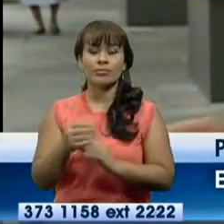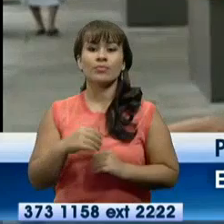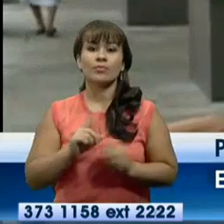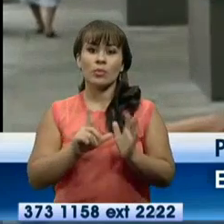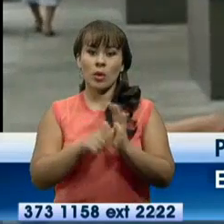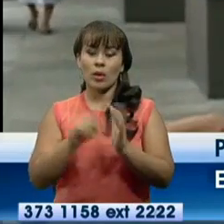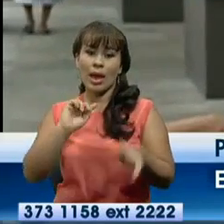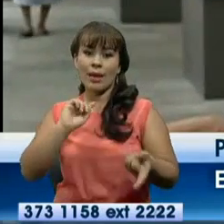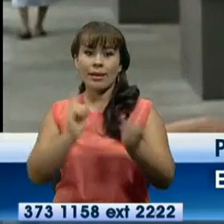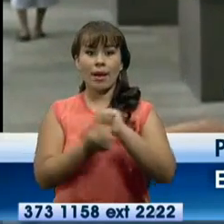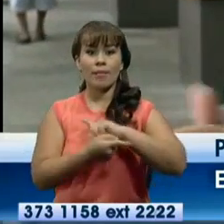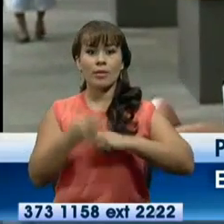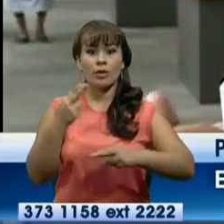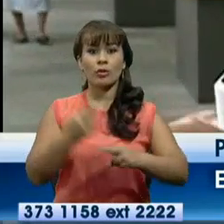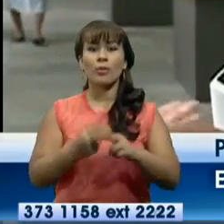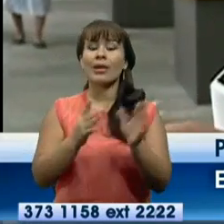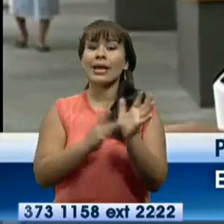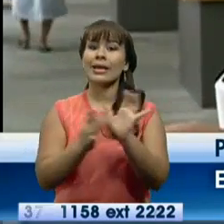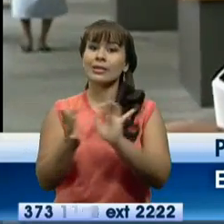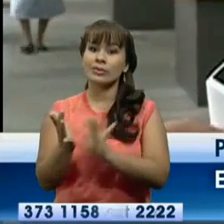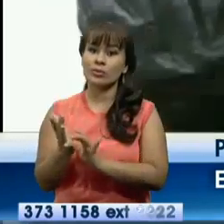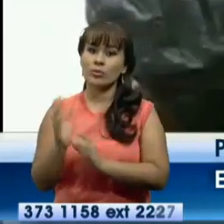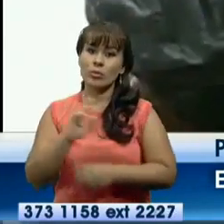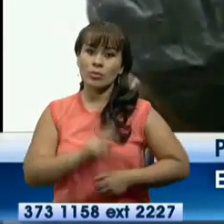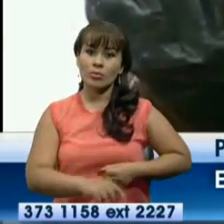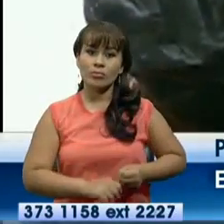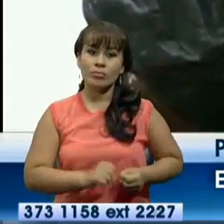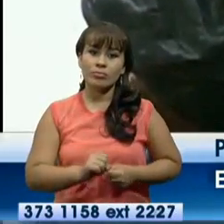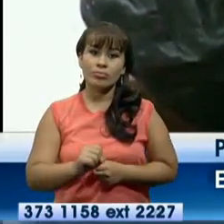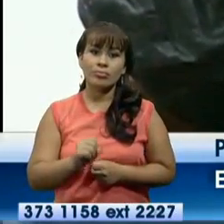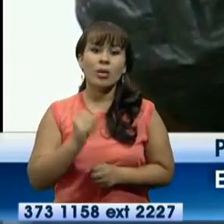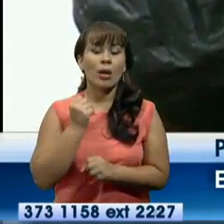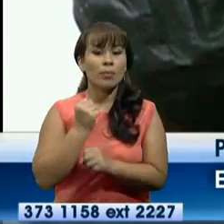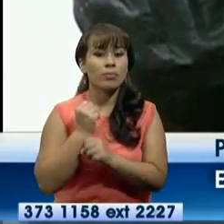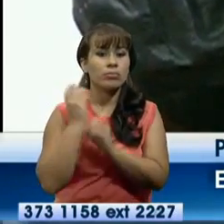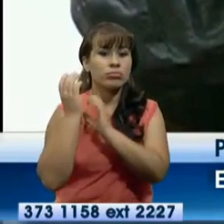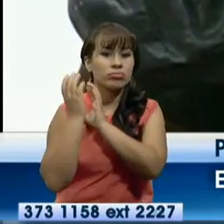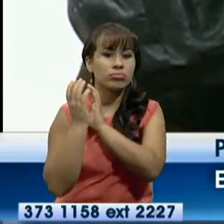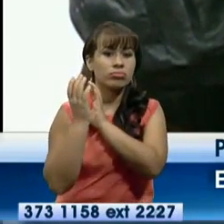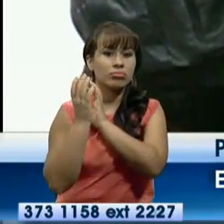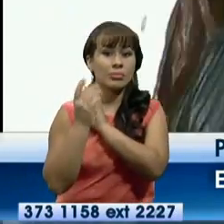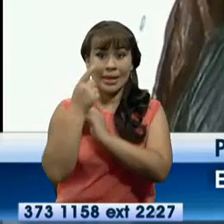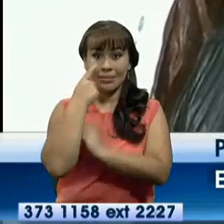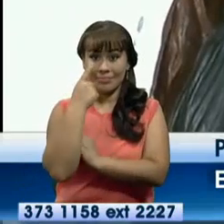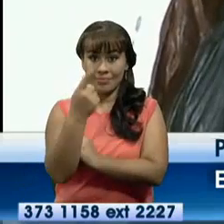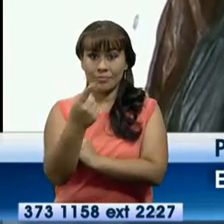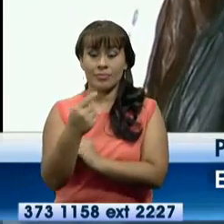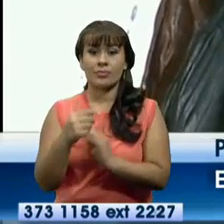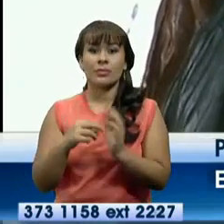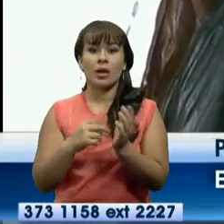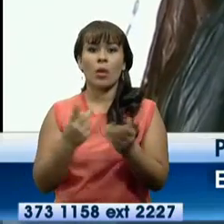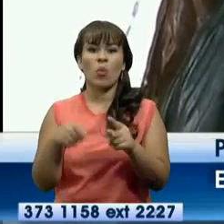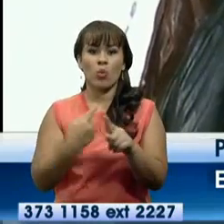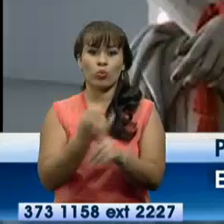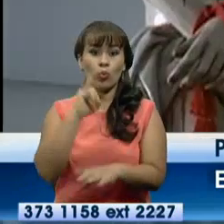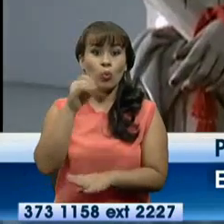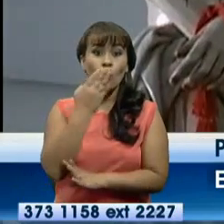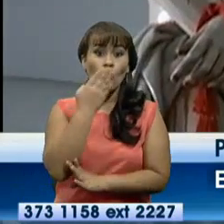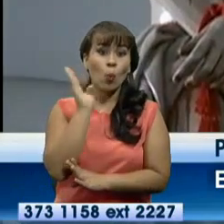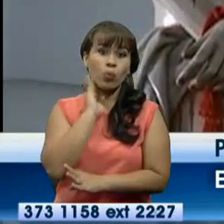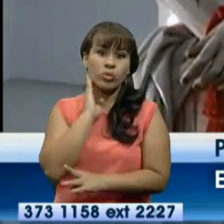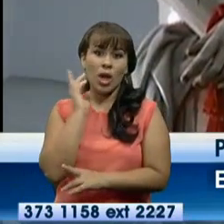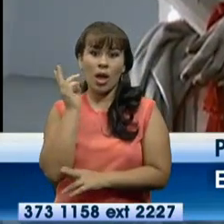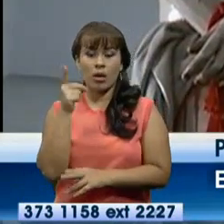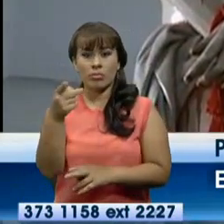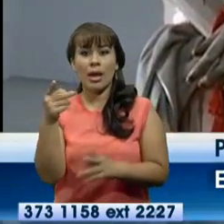cambia el nombre por el de Jesús de Gran Poder. Aquí usted podrá observar la representación de la traición de Judas, negación